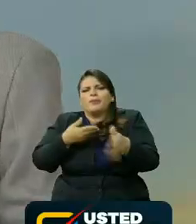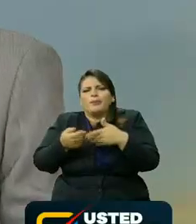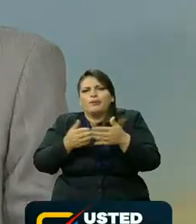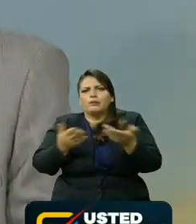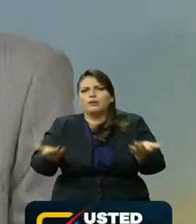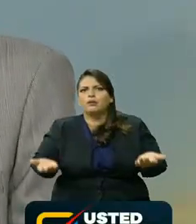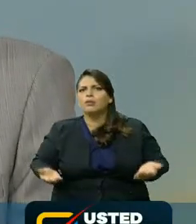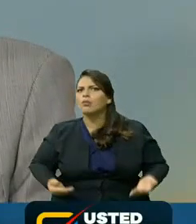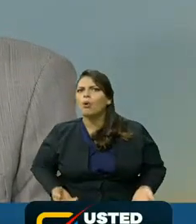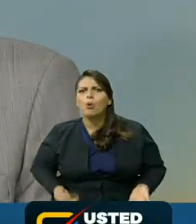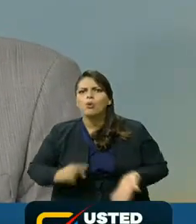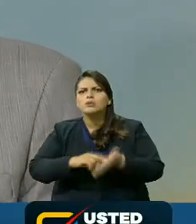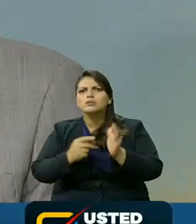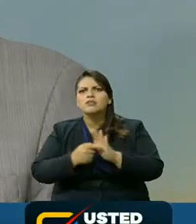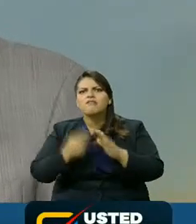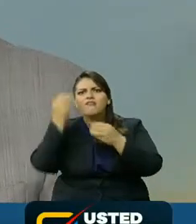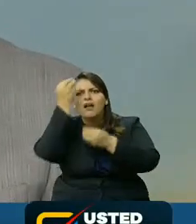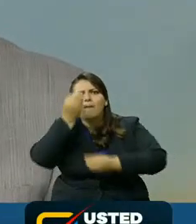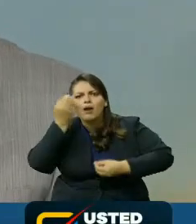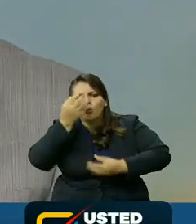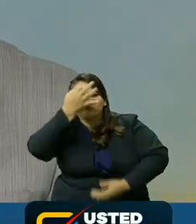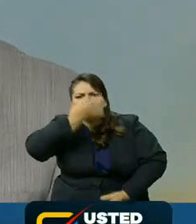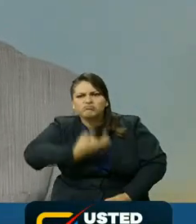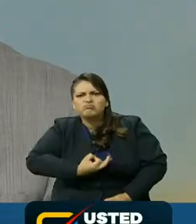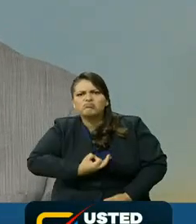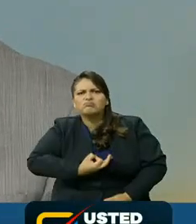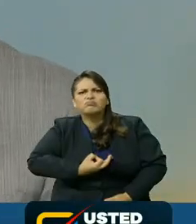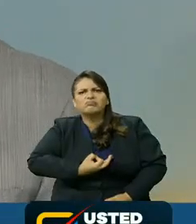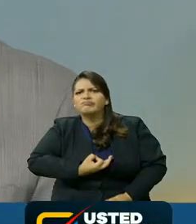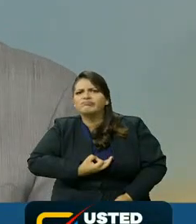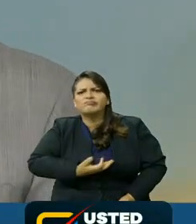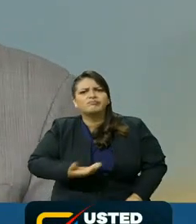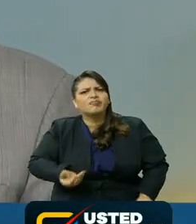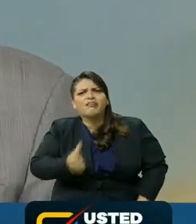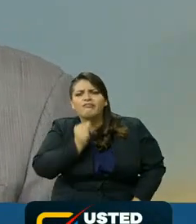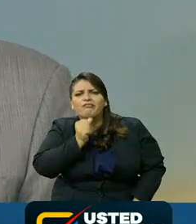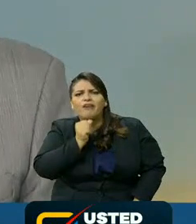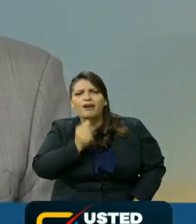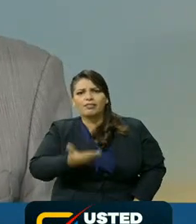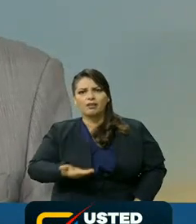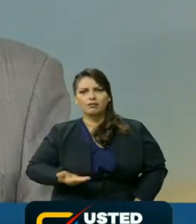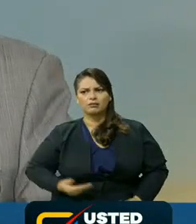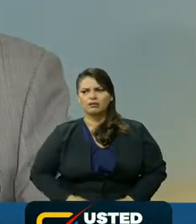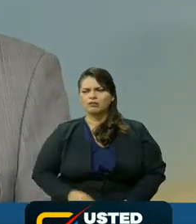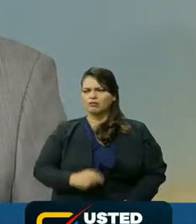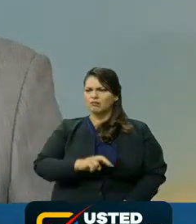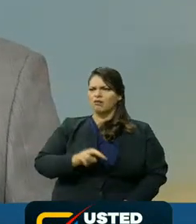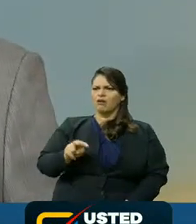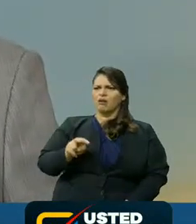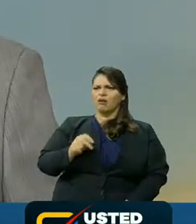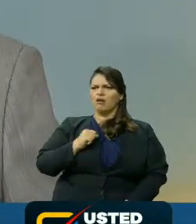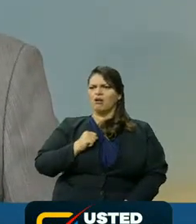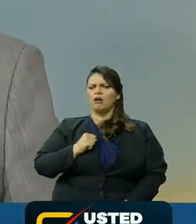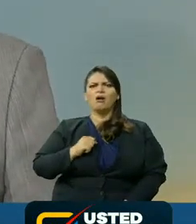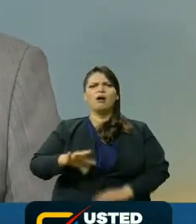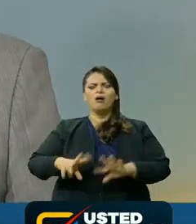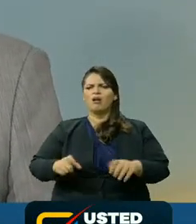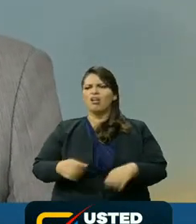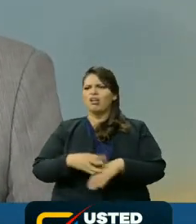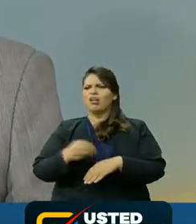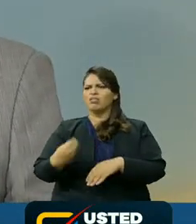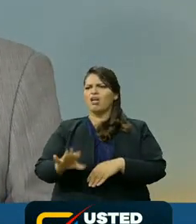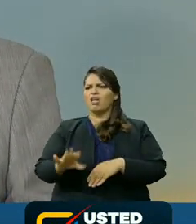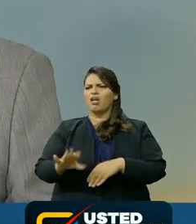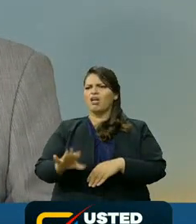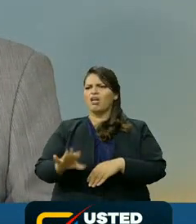valores éticos que los hombres que no somos adictos a este sistema, esta manera de pensar, tenemos la obligación, quienes